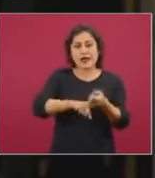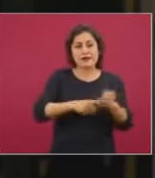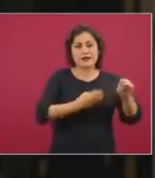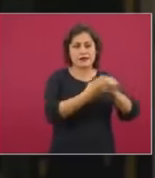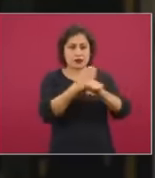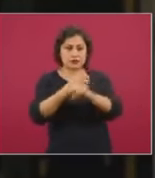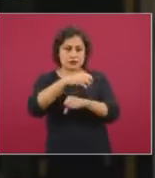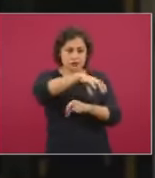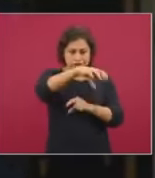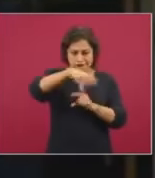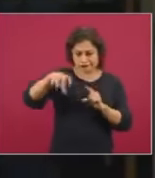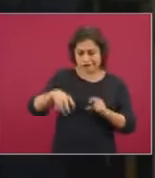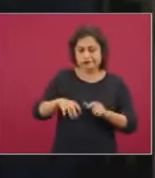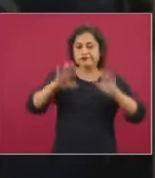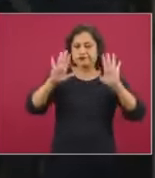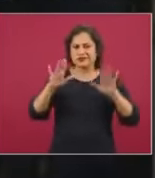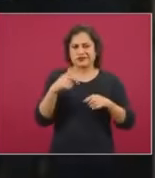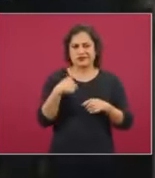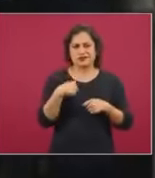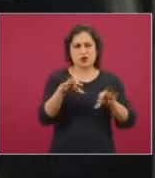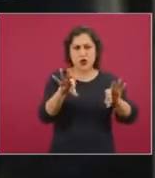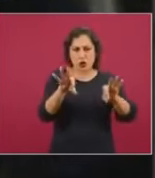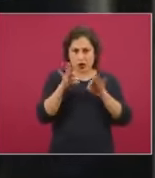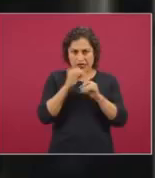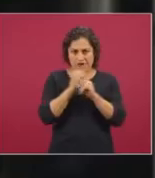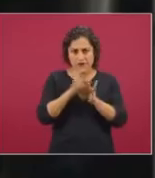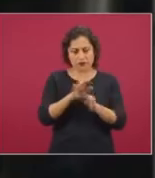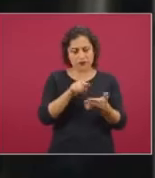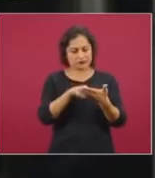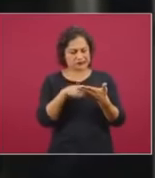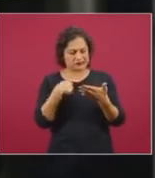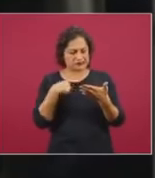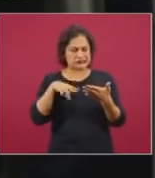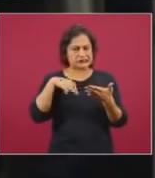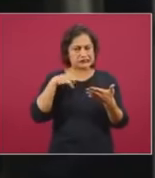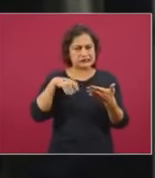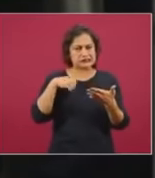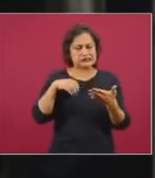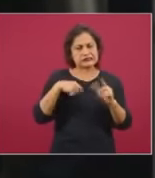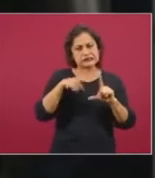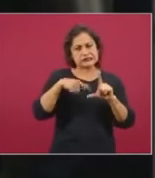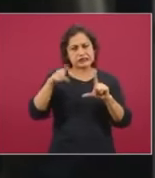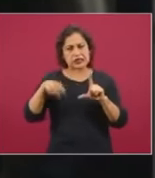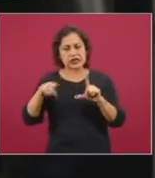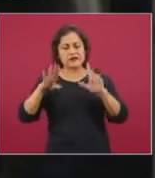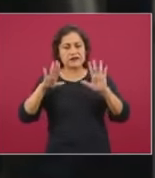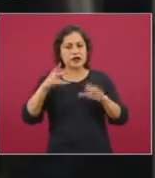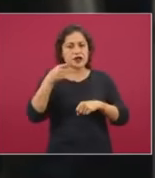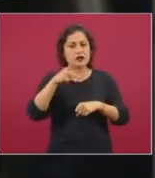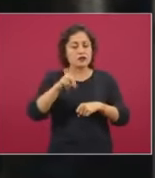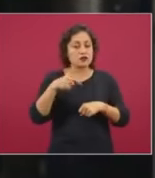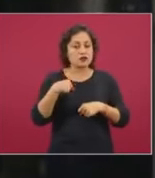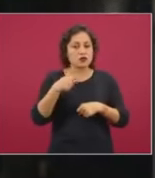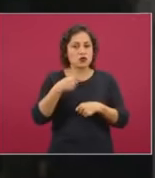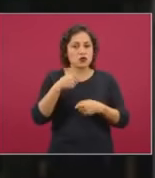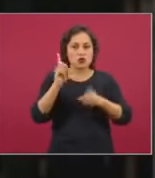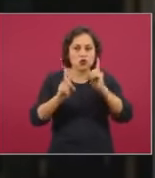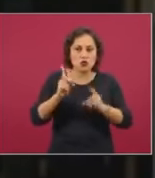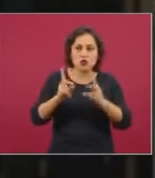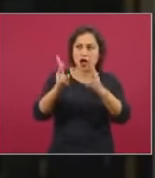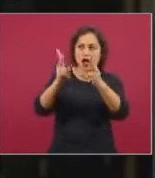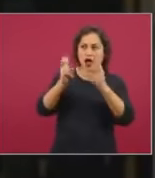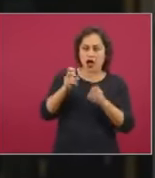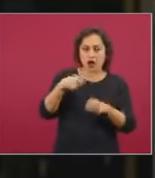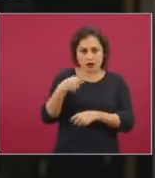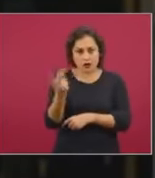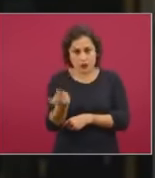sacar la gráfica, pero no sé si ya no está disponible y bueno, si está disponible,